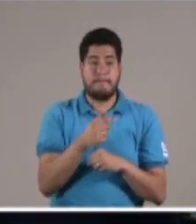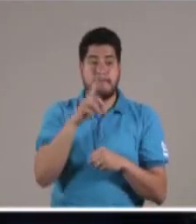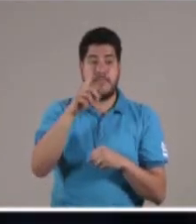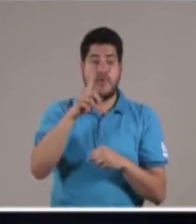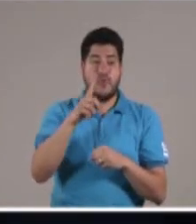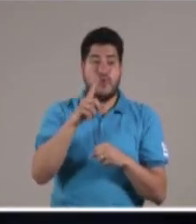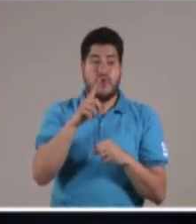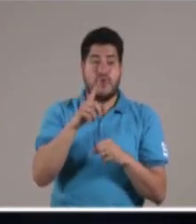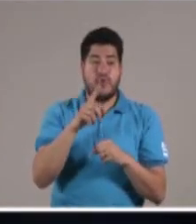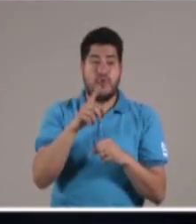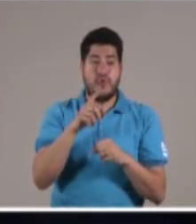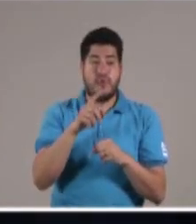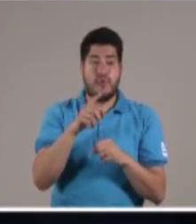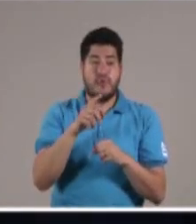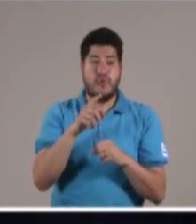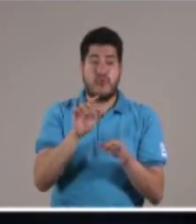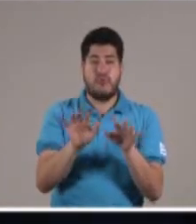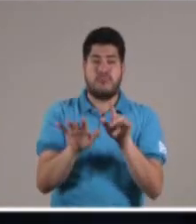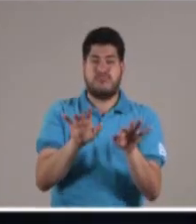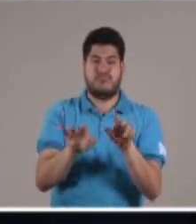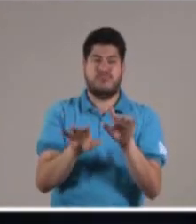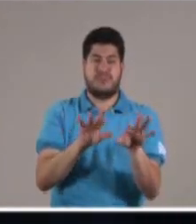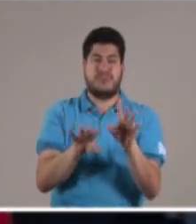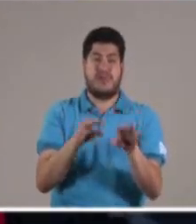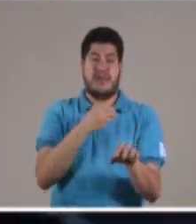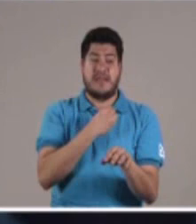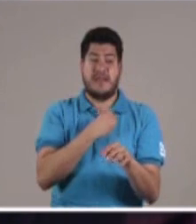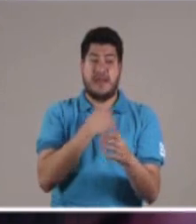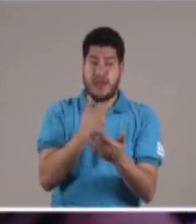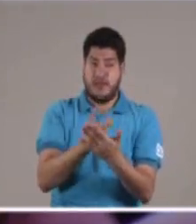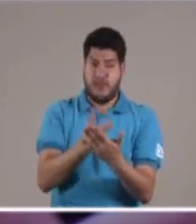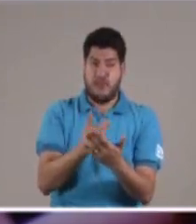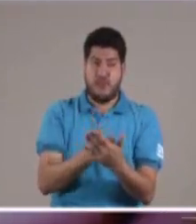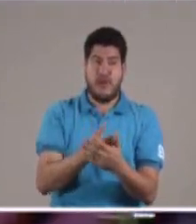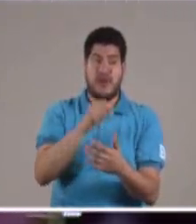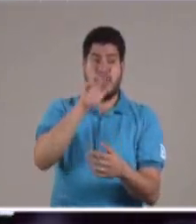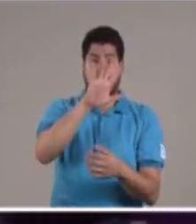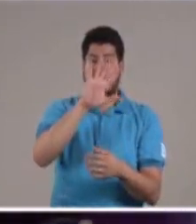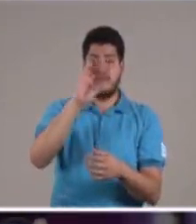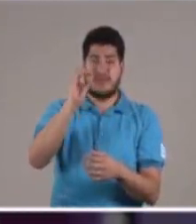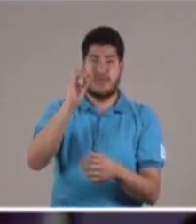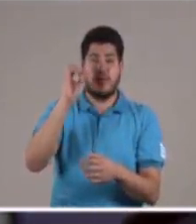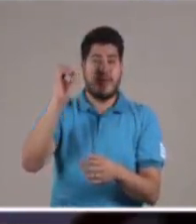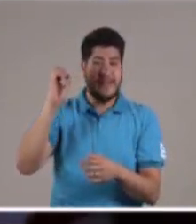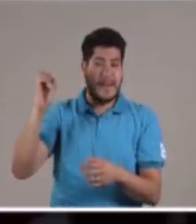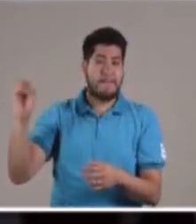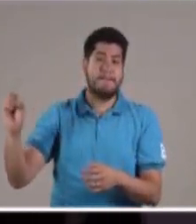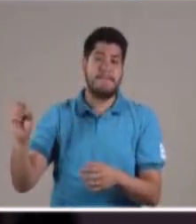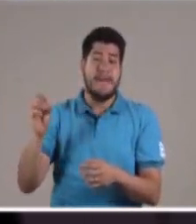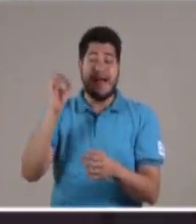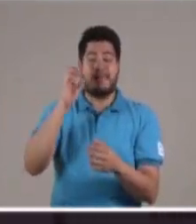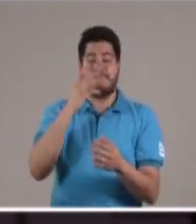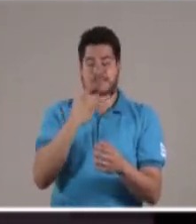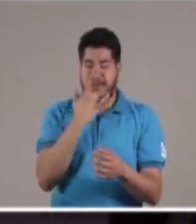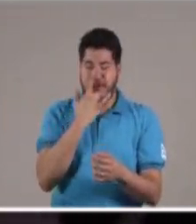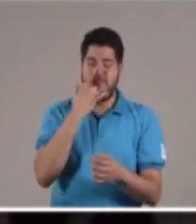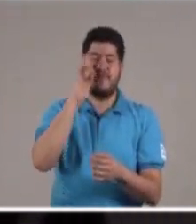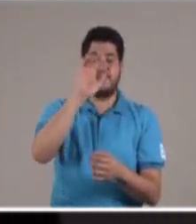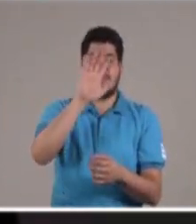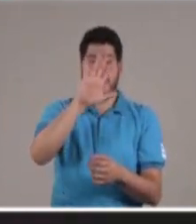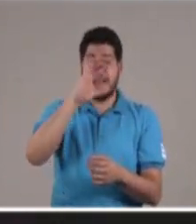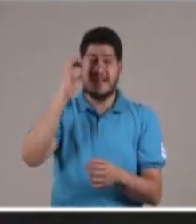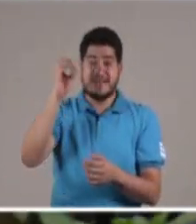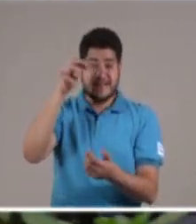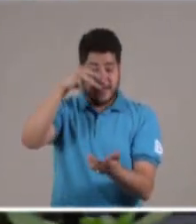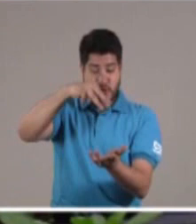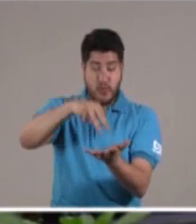un guión que se lo quisieron comprar por 50 mil dólares 40 mil y no lo quiso vender porque él quería él